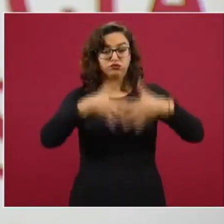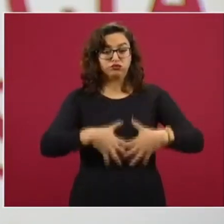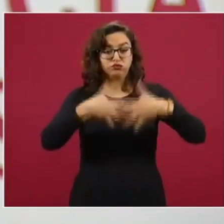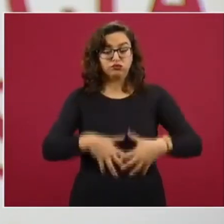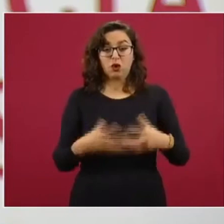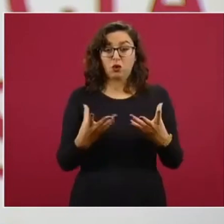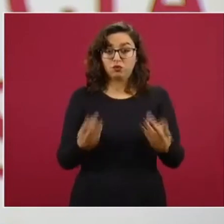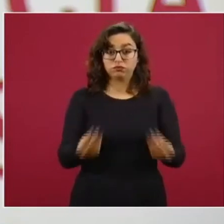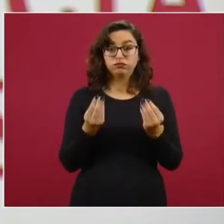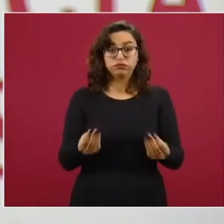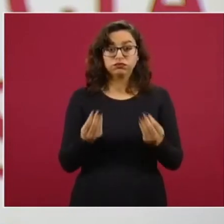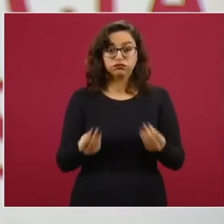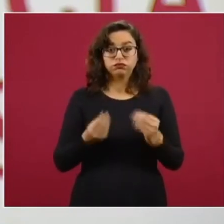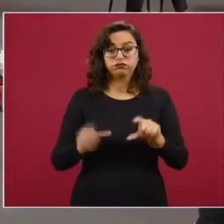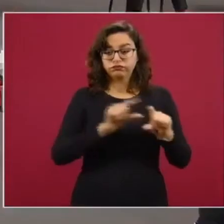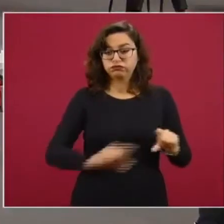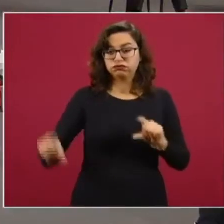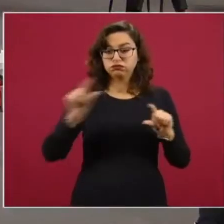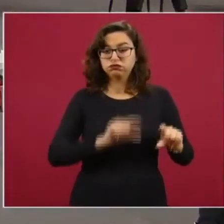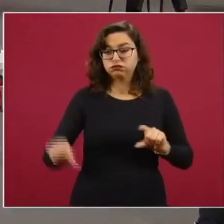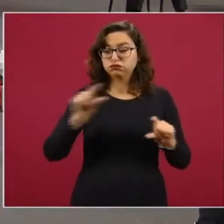riesgos para la salud pública.